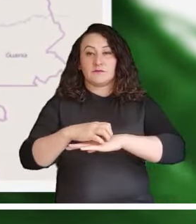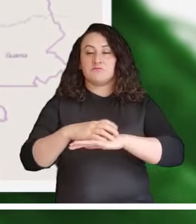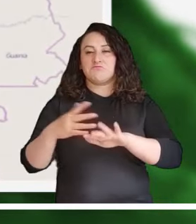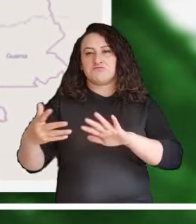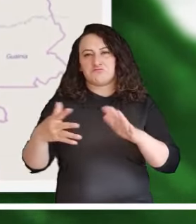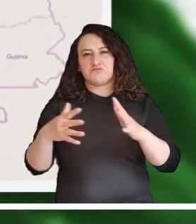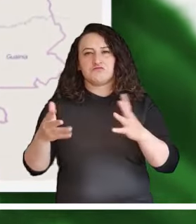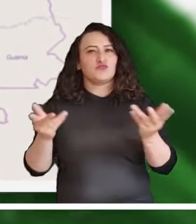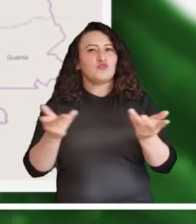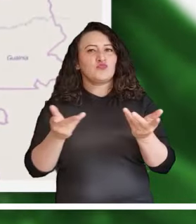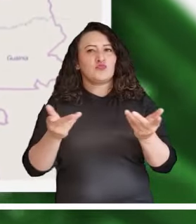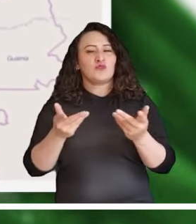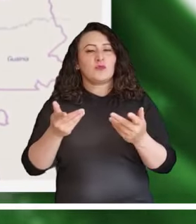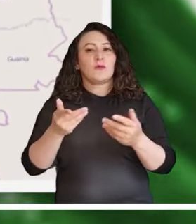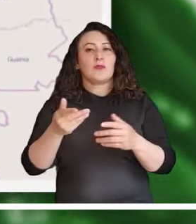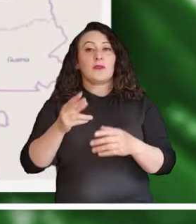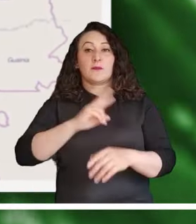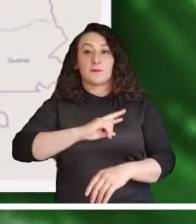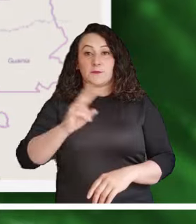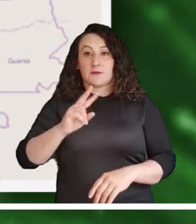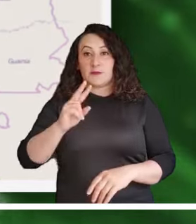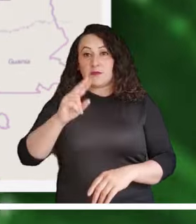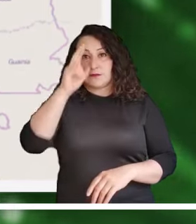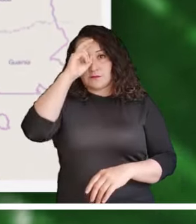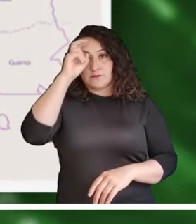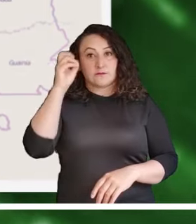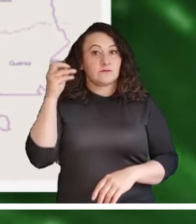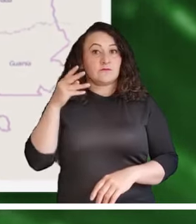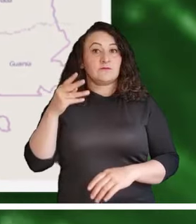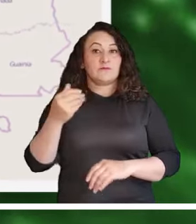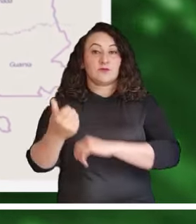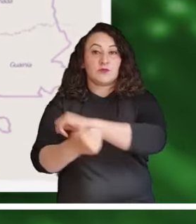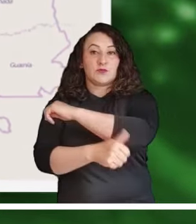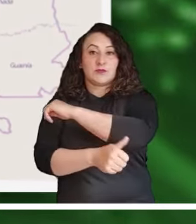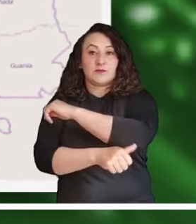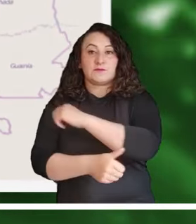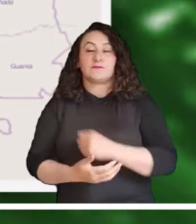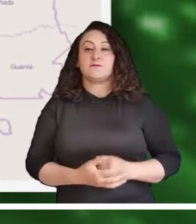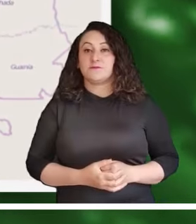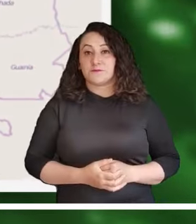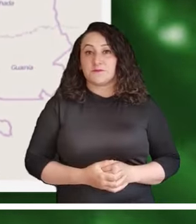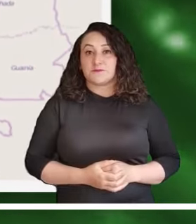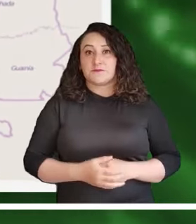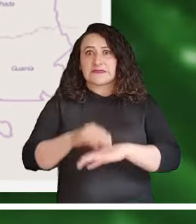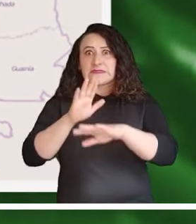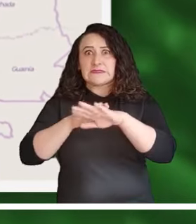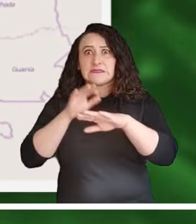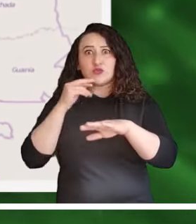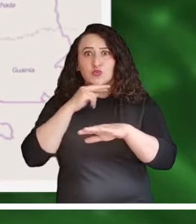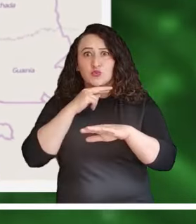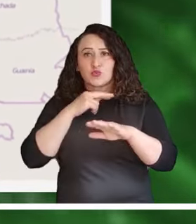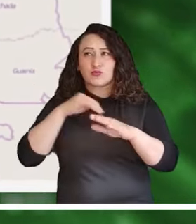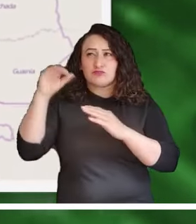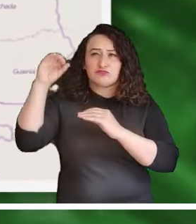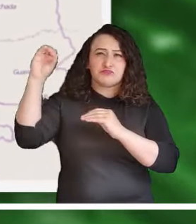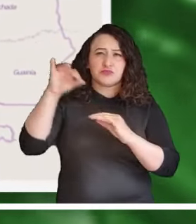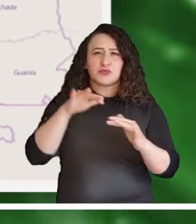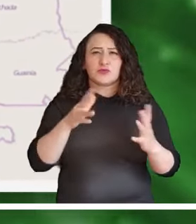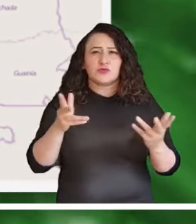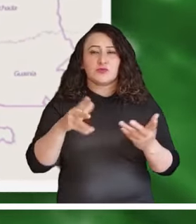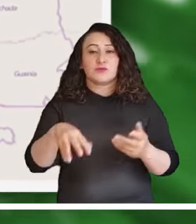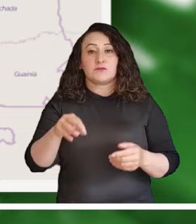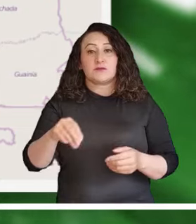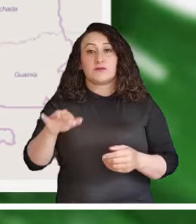Tolima y moderada en Valle del Cauca, norte de Santander y Boyacá. Alerta roja por deslizamientos